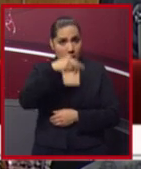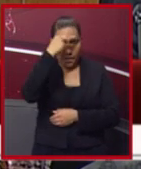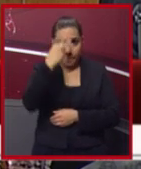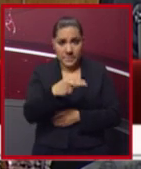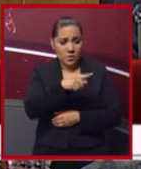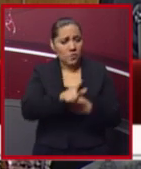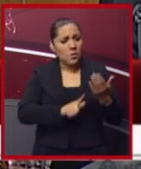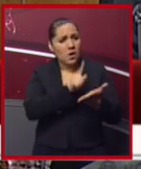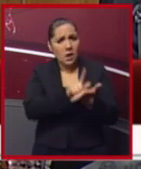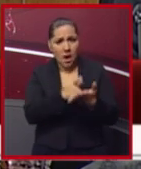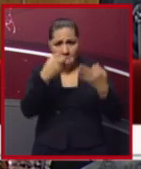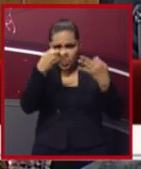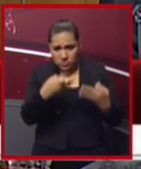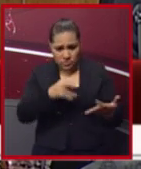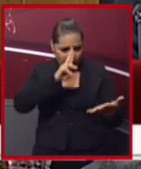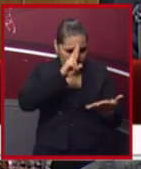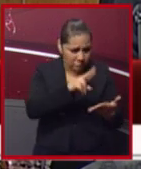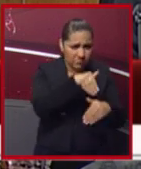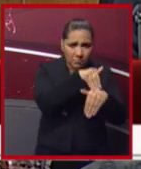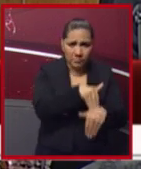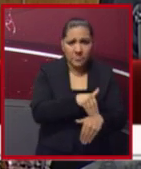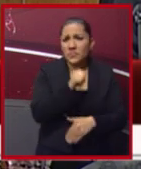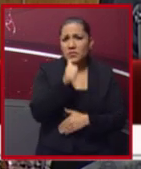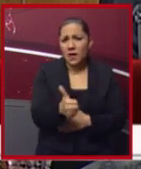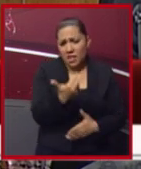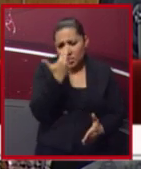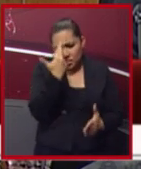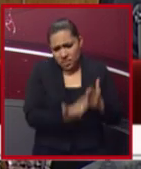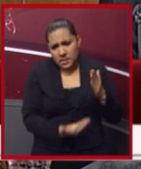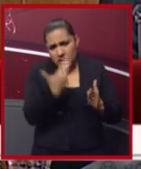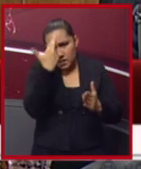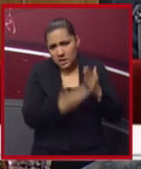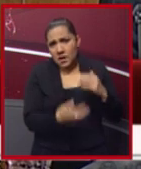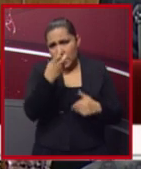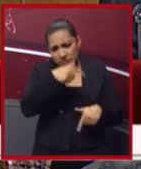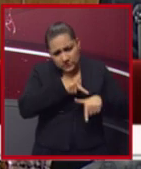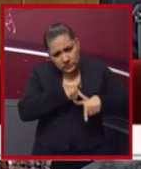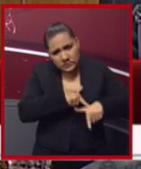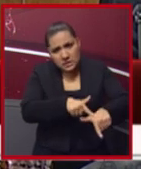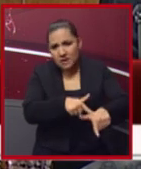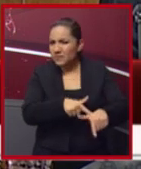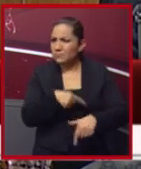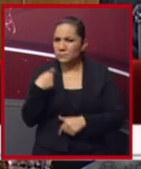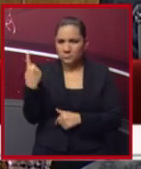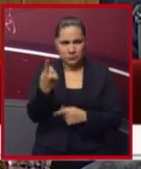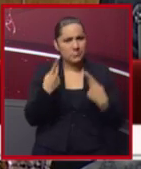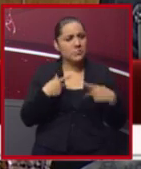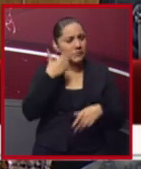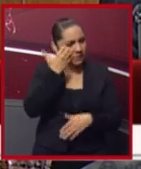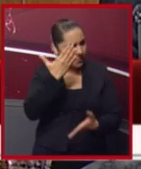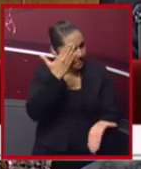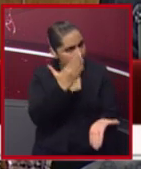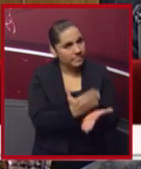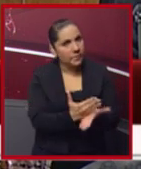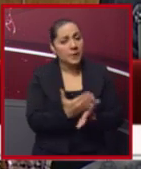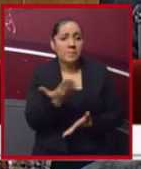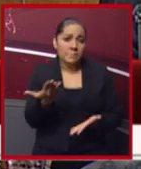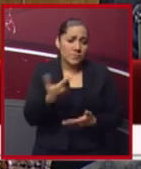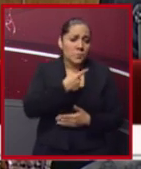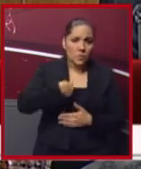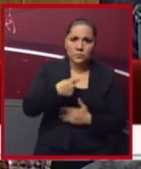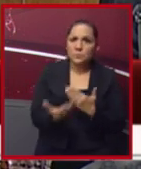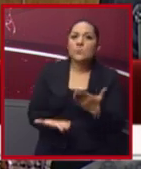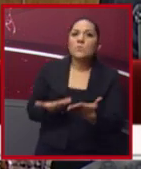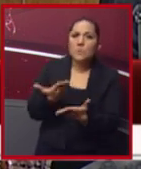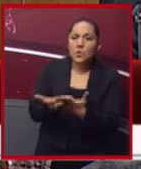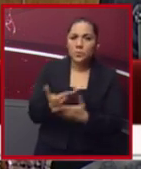país. Una propuesta es la que estamos analizando, reformar el artículo 19 constitucional para ampliar